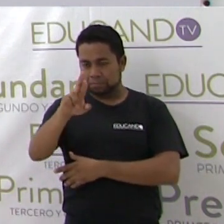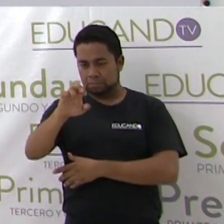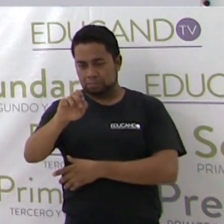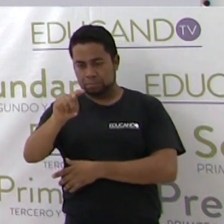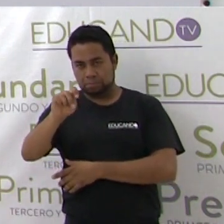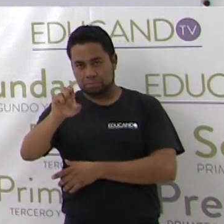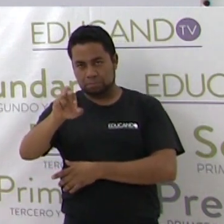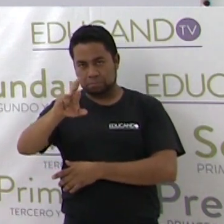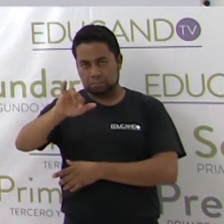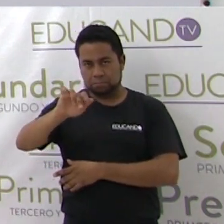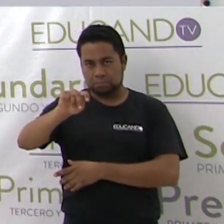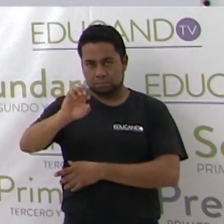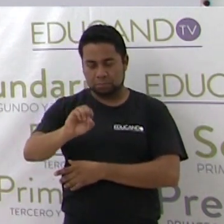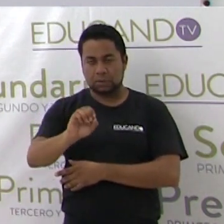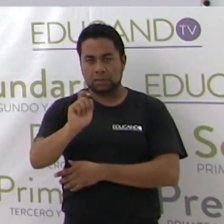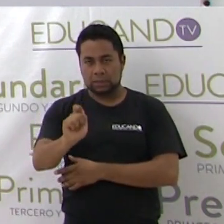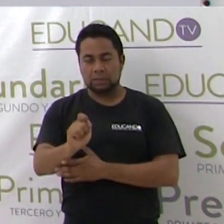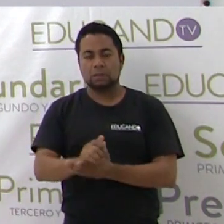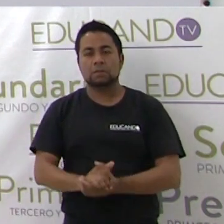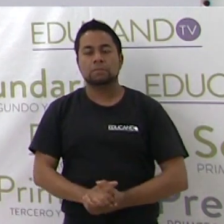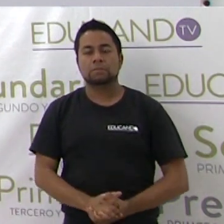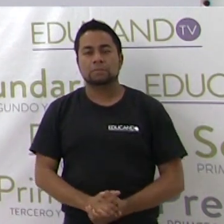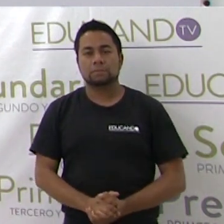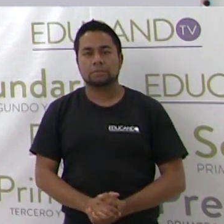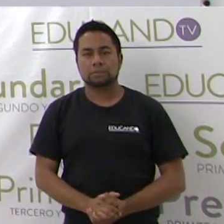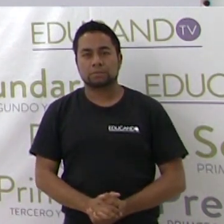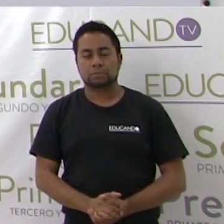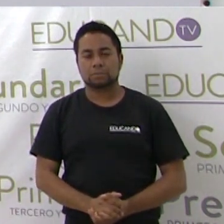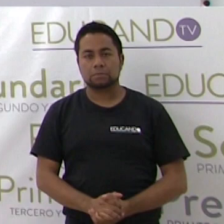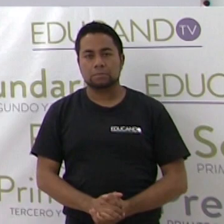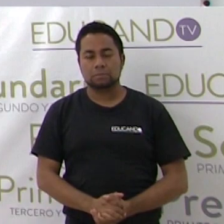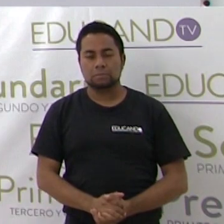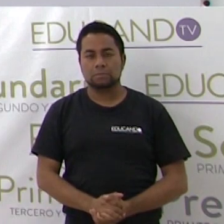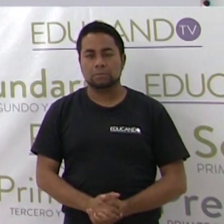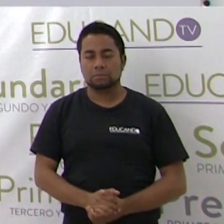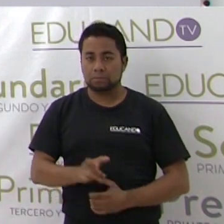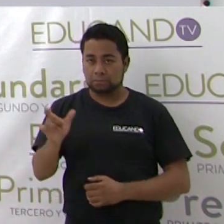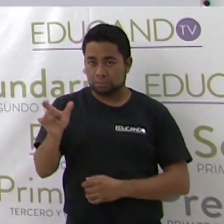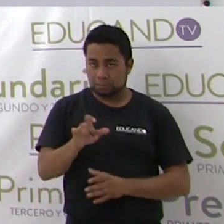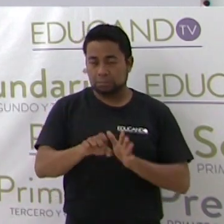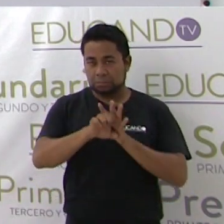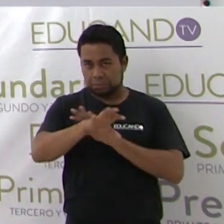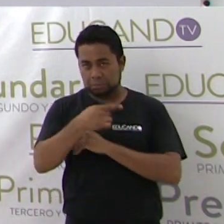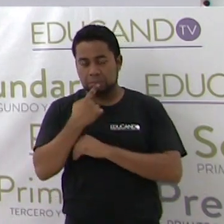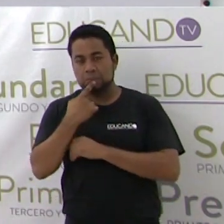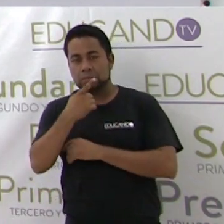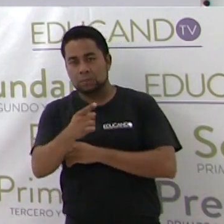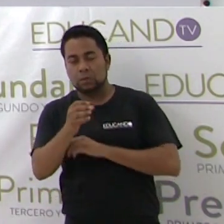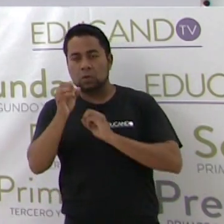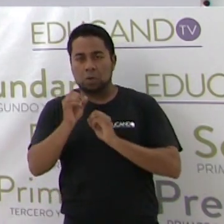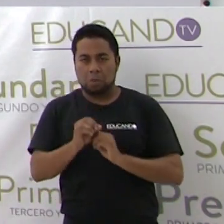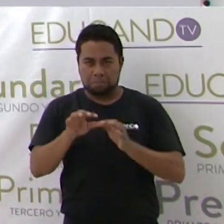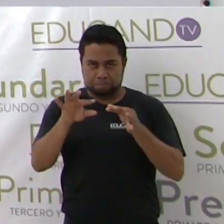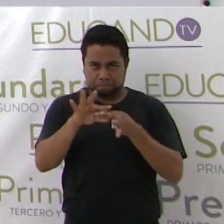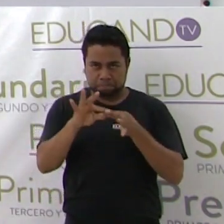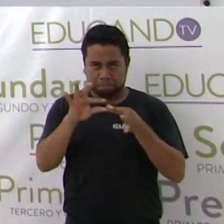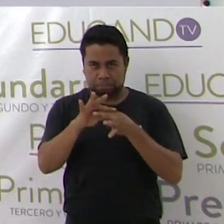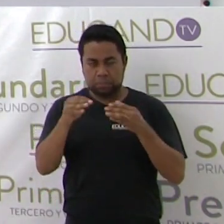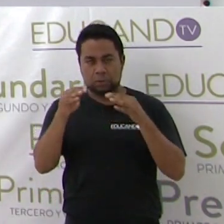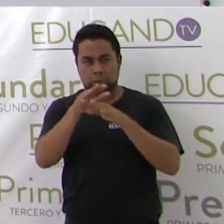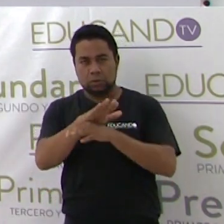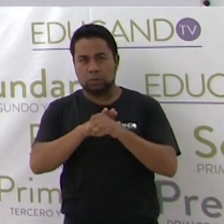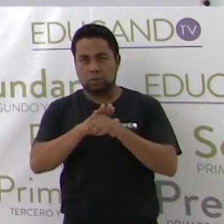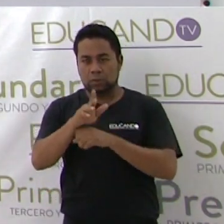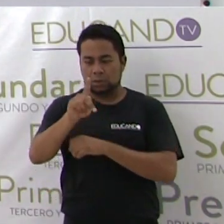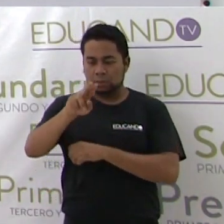pretérito. Y al momento de hablar o hacer referencia de lo que es